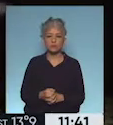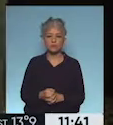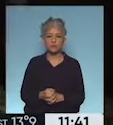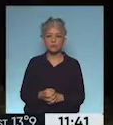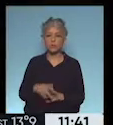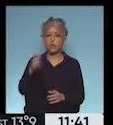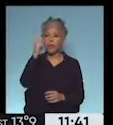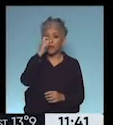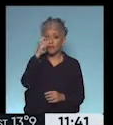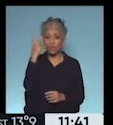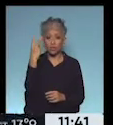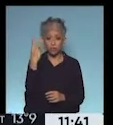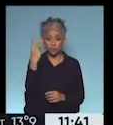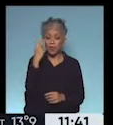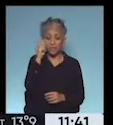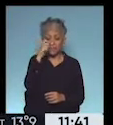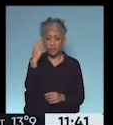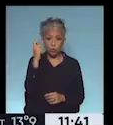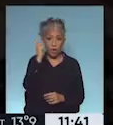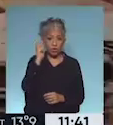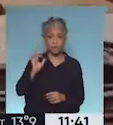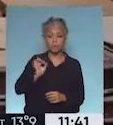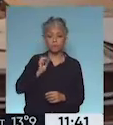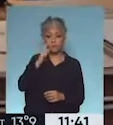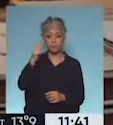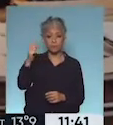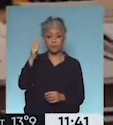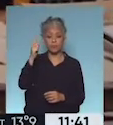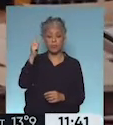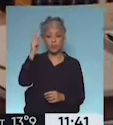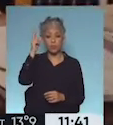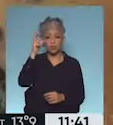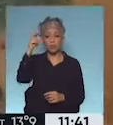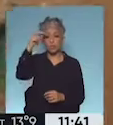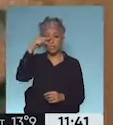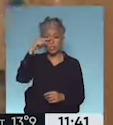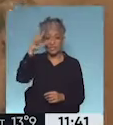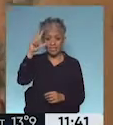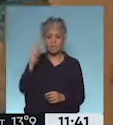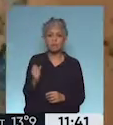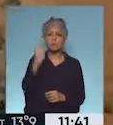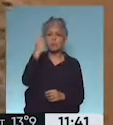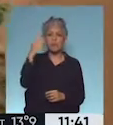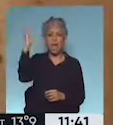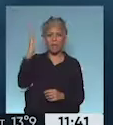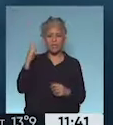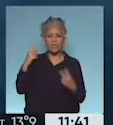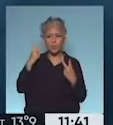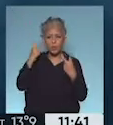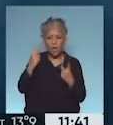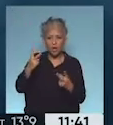A los 21 años, en 1873, emprendió la primera de sus 5 expediciones que lo llevarían por el sur